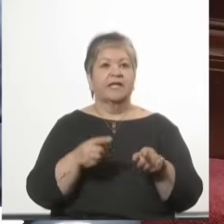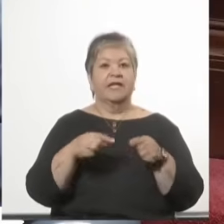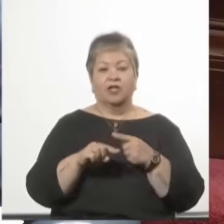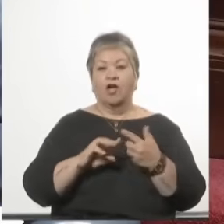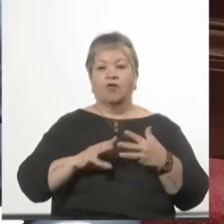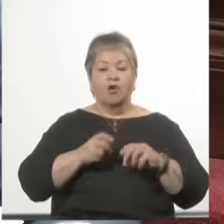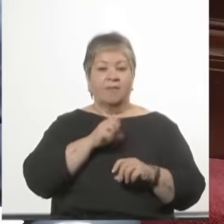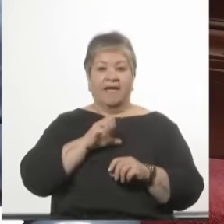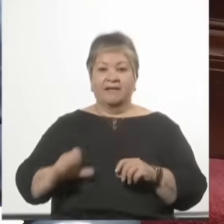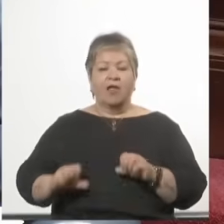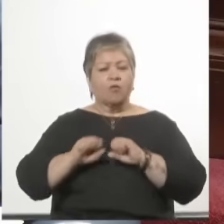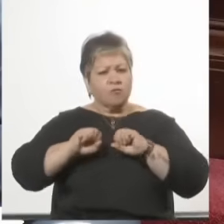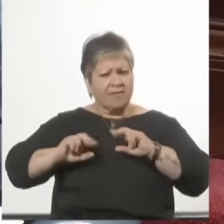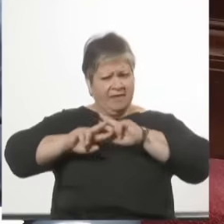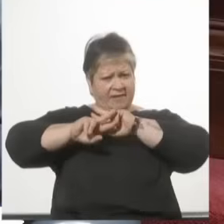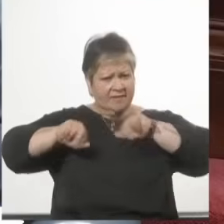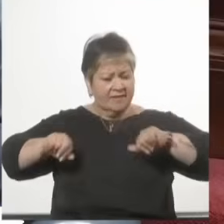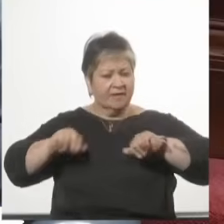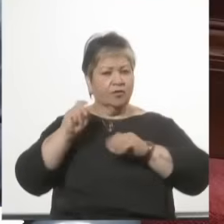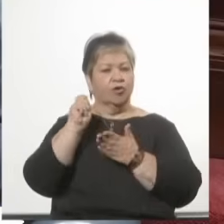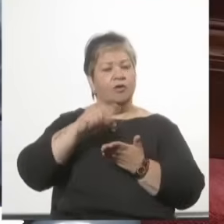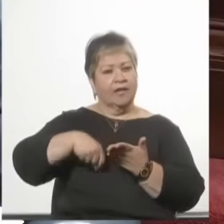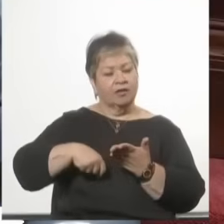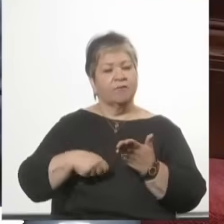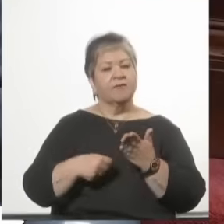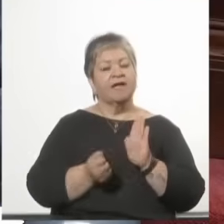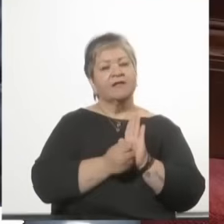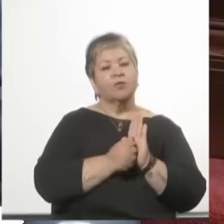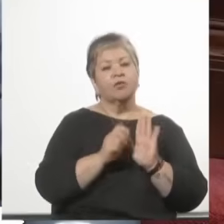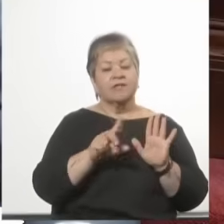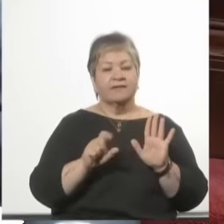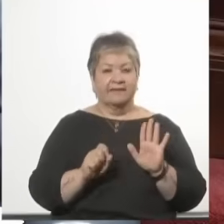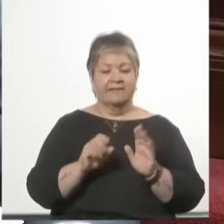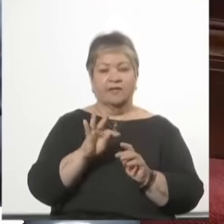por la Administración con base al artículo 70 del TOCAF.